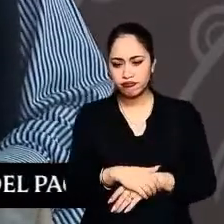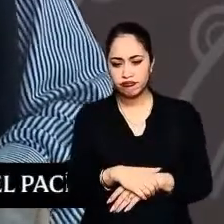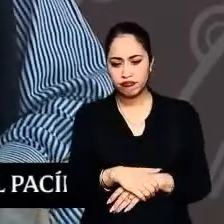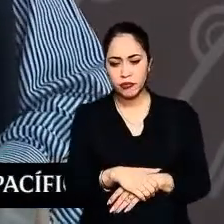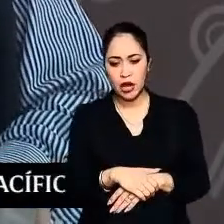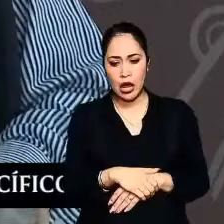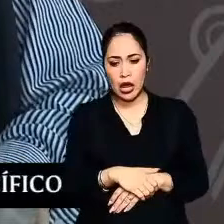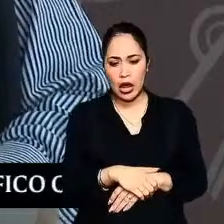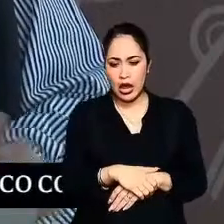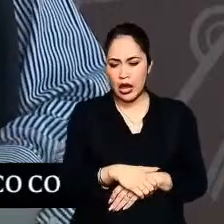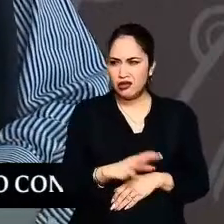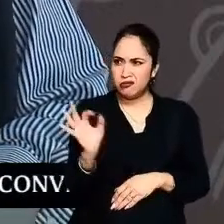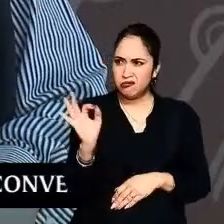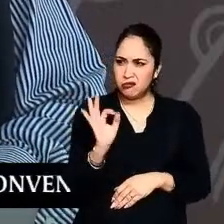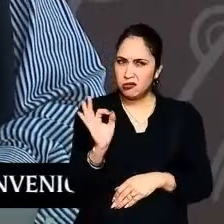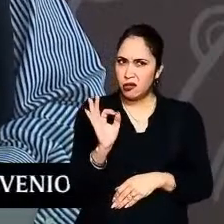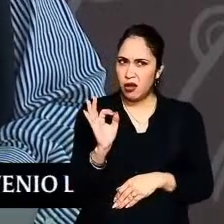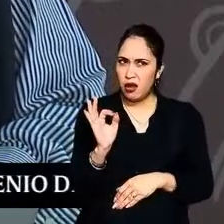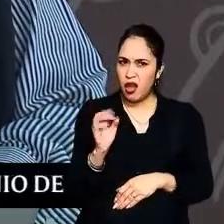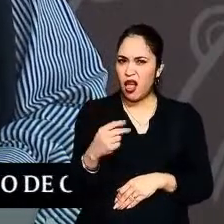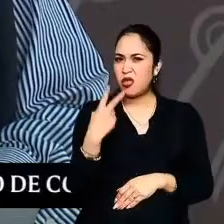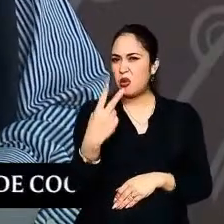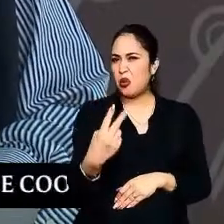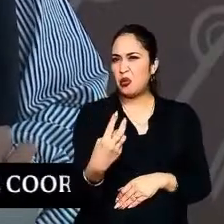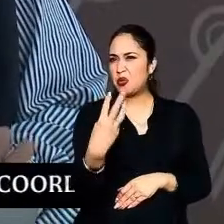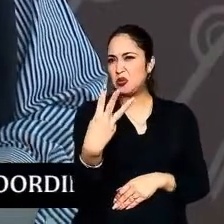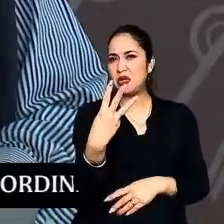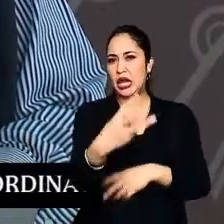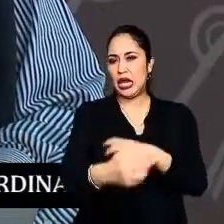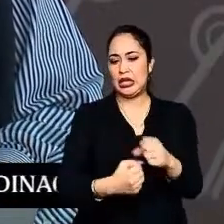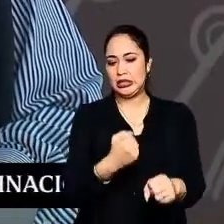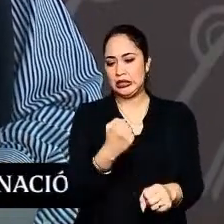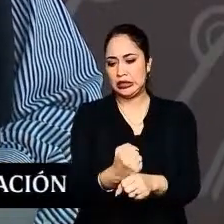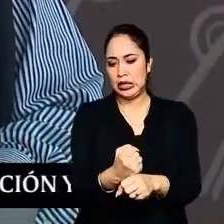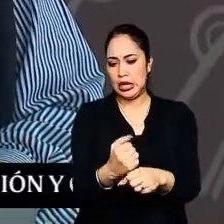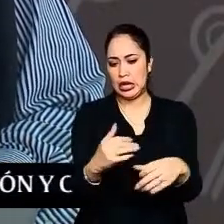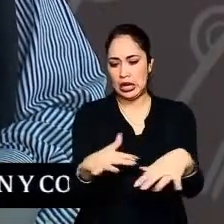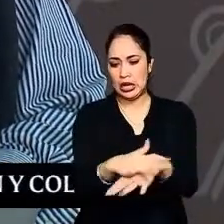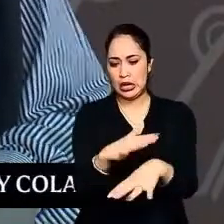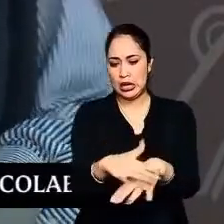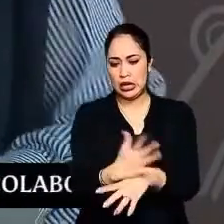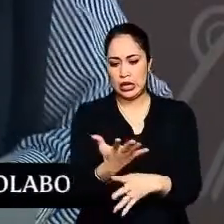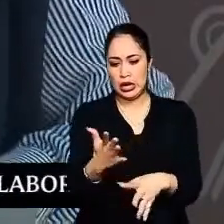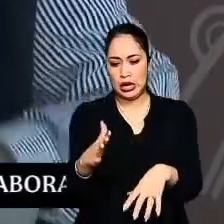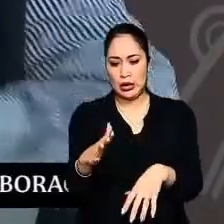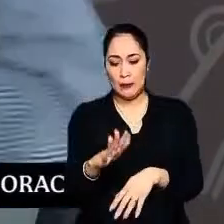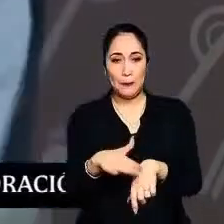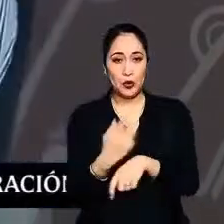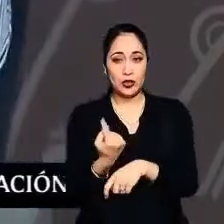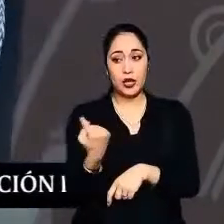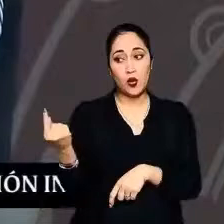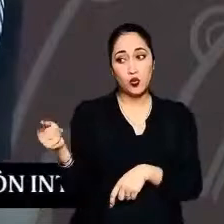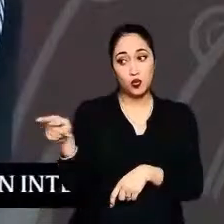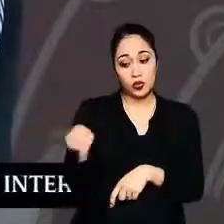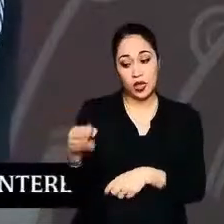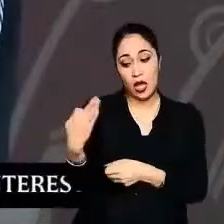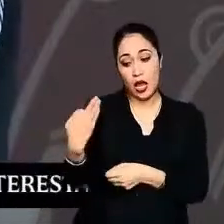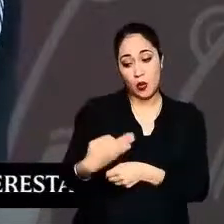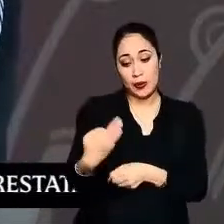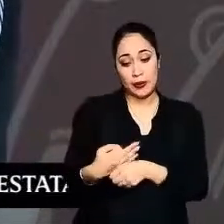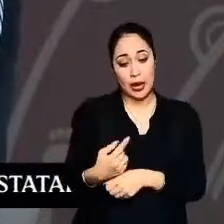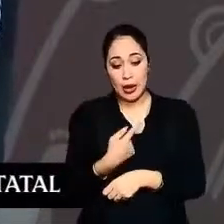A lo mejor lo hago dentro de 2 o 3 años para que no se den cuenta que lo hice porque me presionaron.